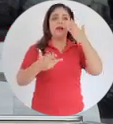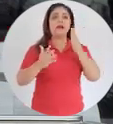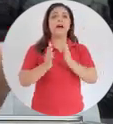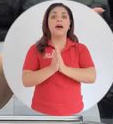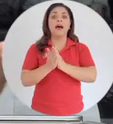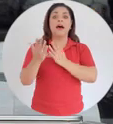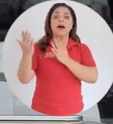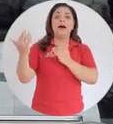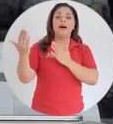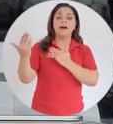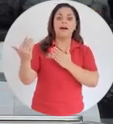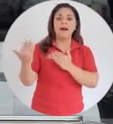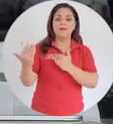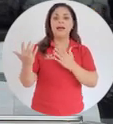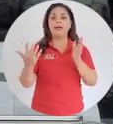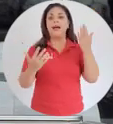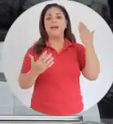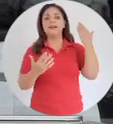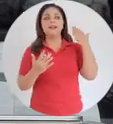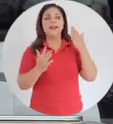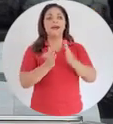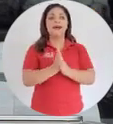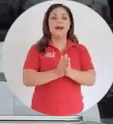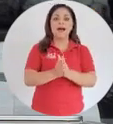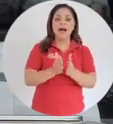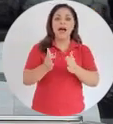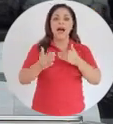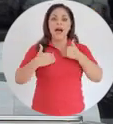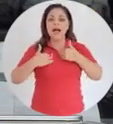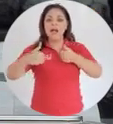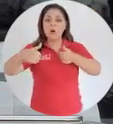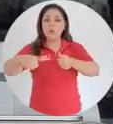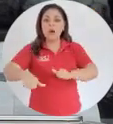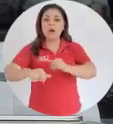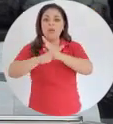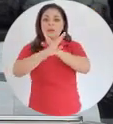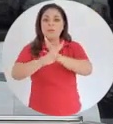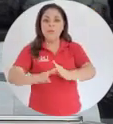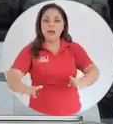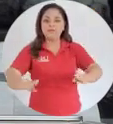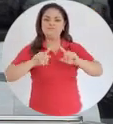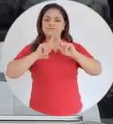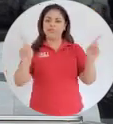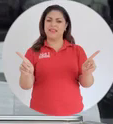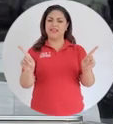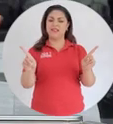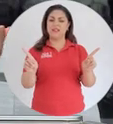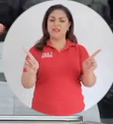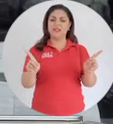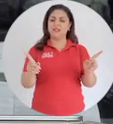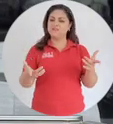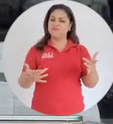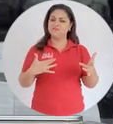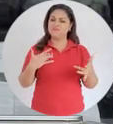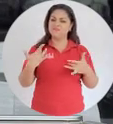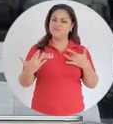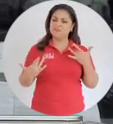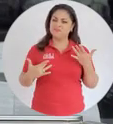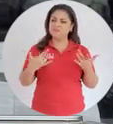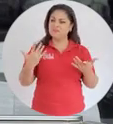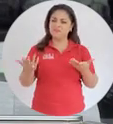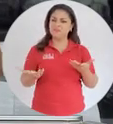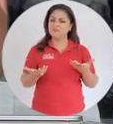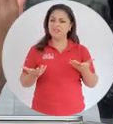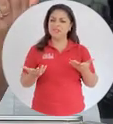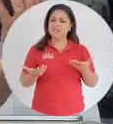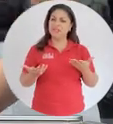supimos lo que fue la esperanza, como nos decía don Daniel, de los acuerdos de paz, y sin embargo sentimos